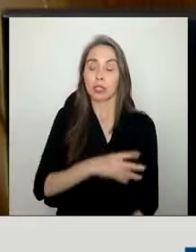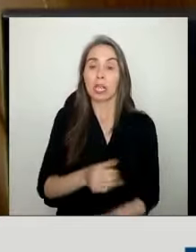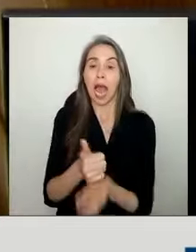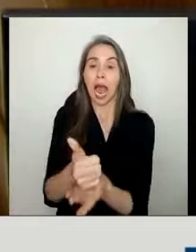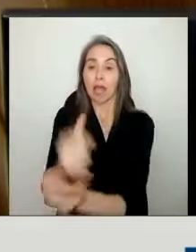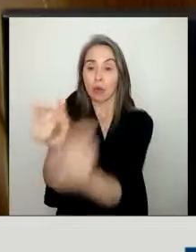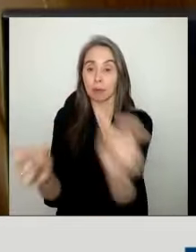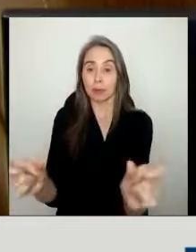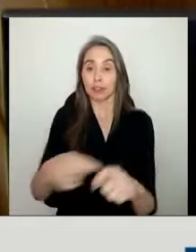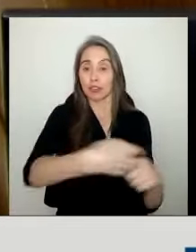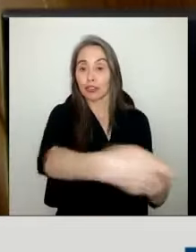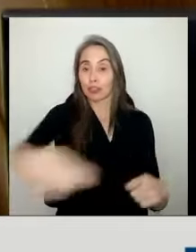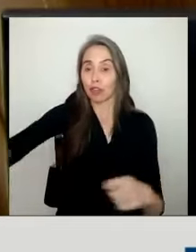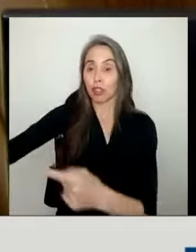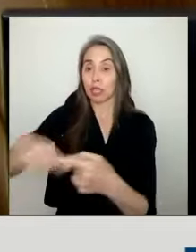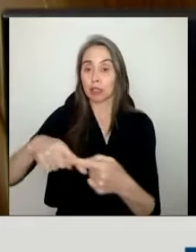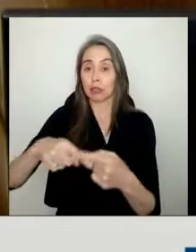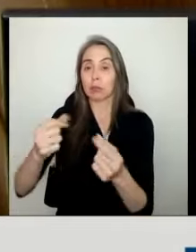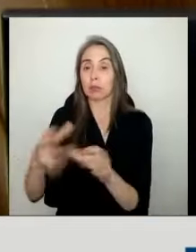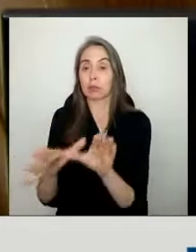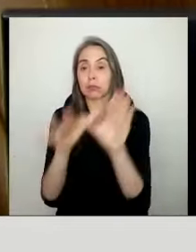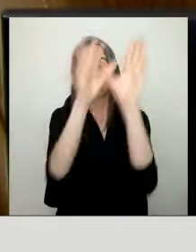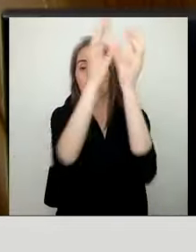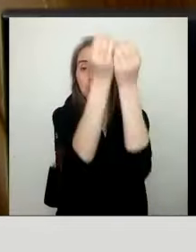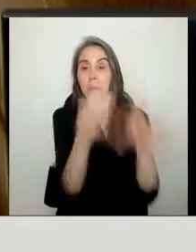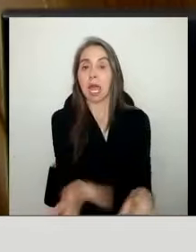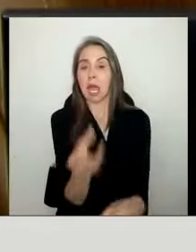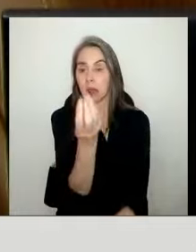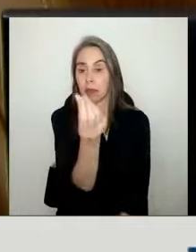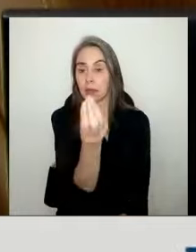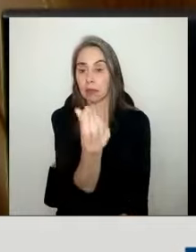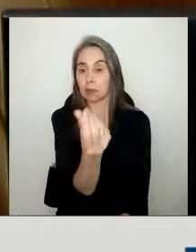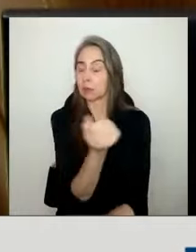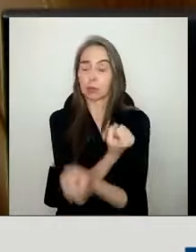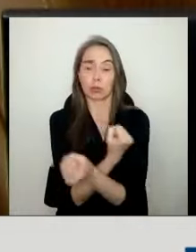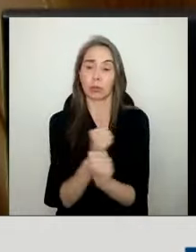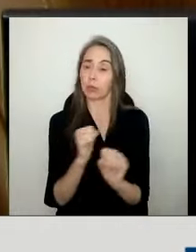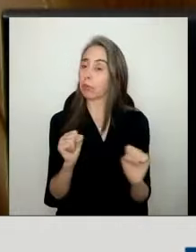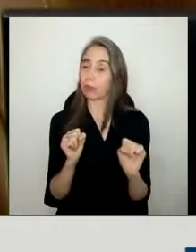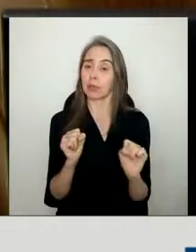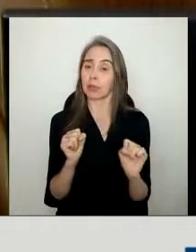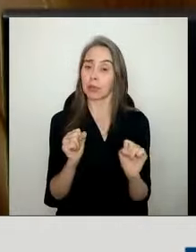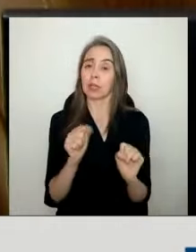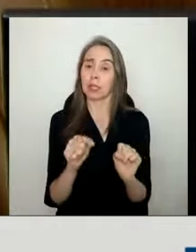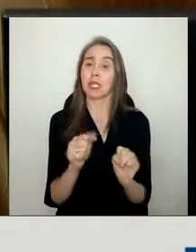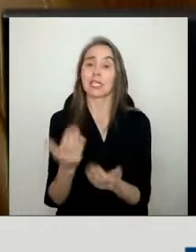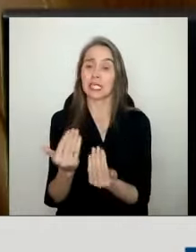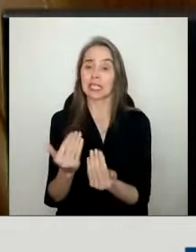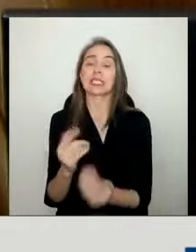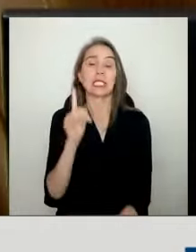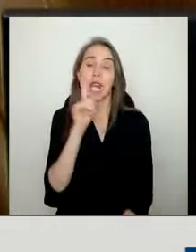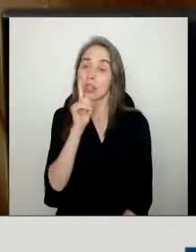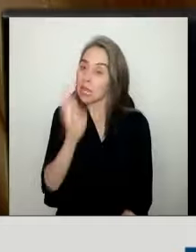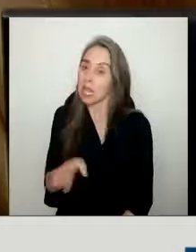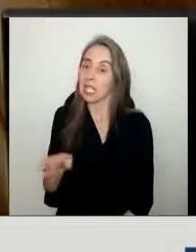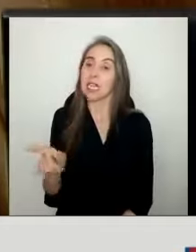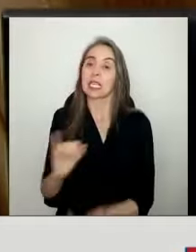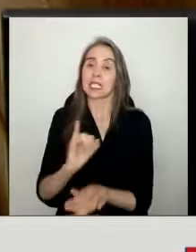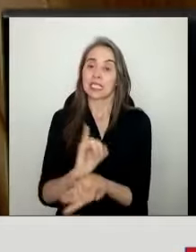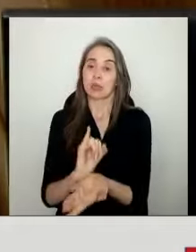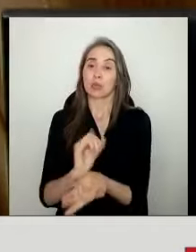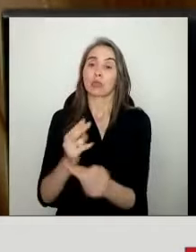Estamos perdiendo no puede ser esa situación y por eso tenemos que tener esta agencia de calidad pero esta agencia de calidad